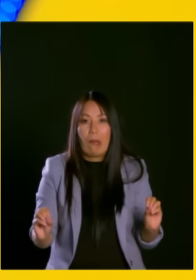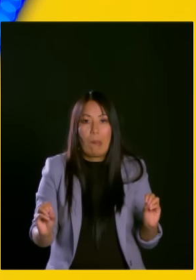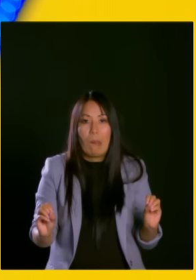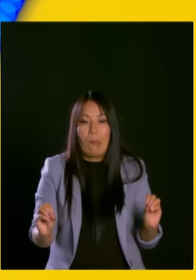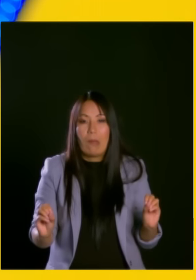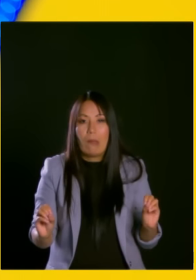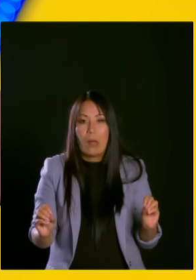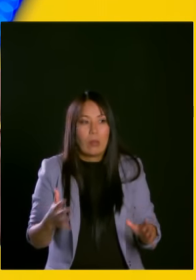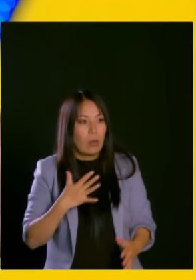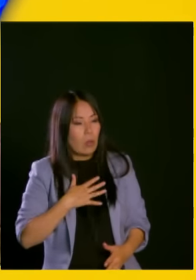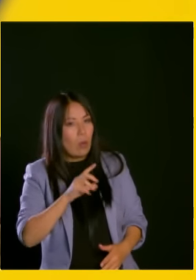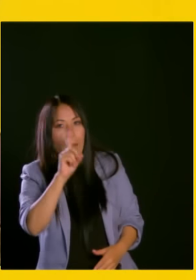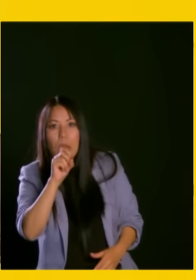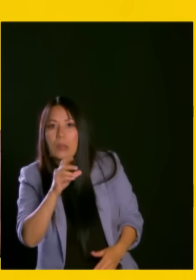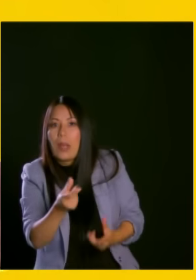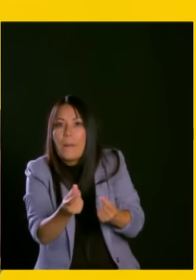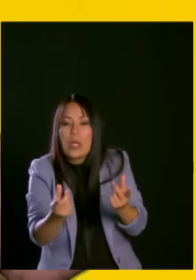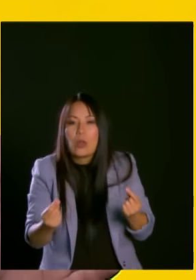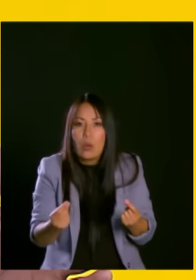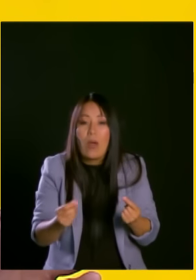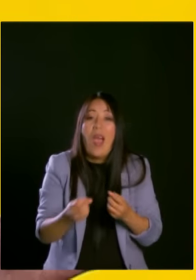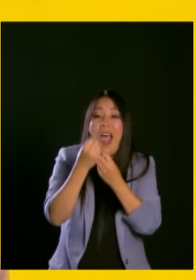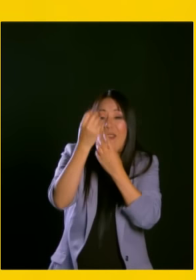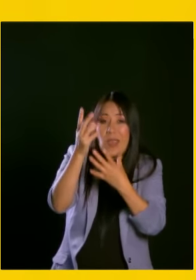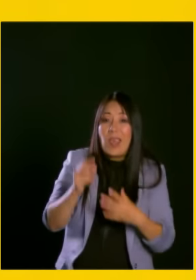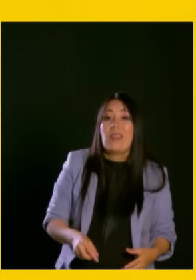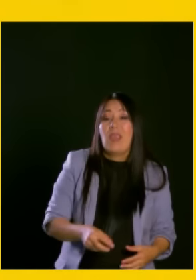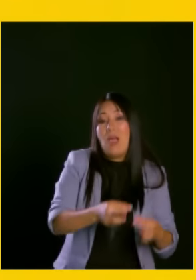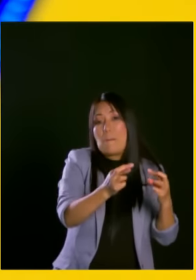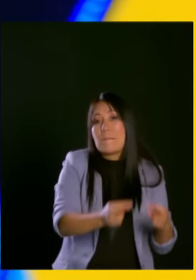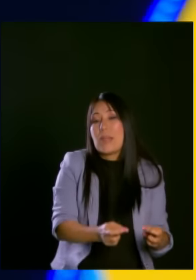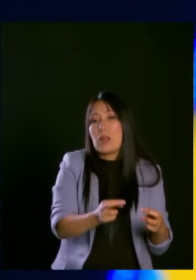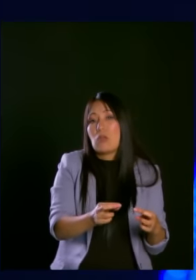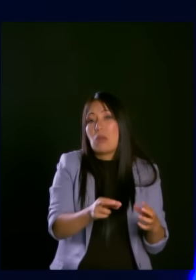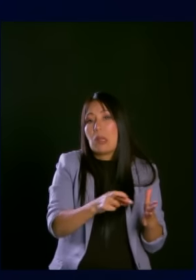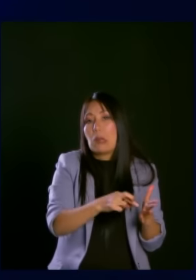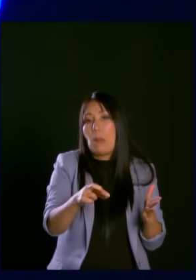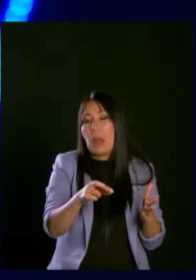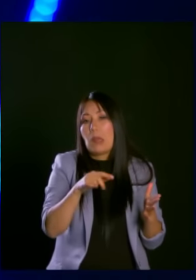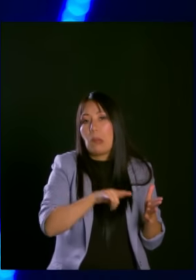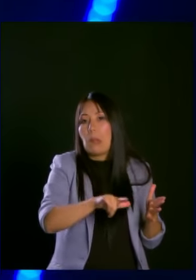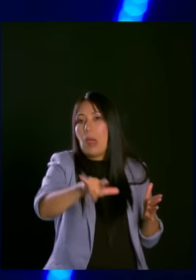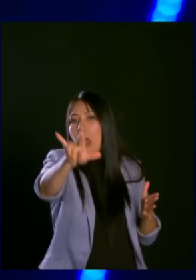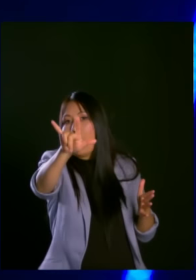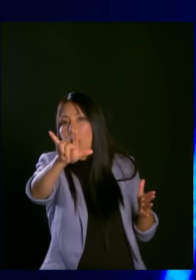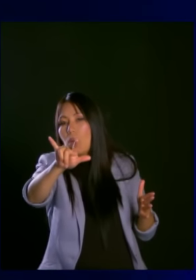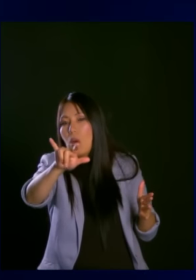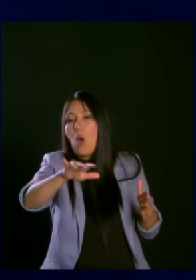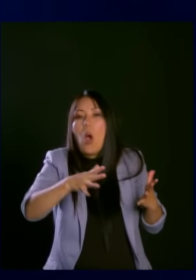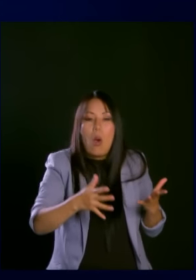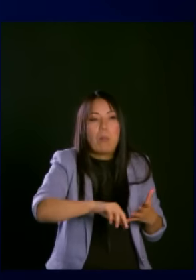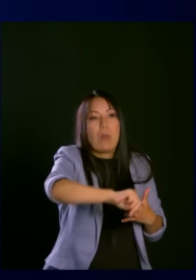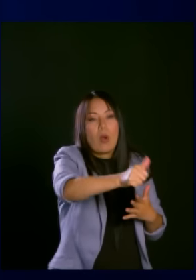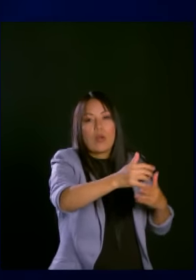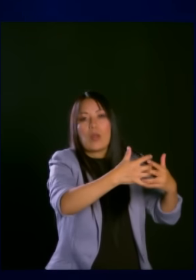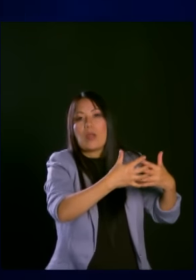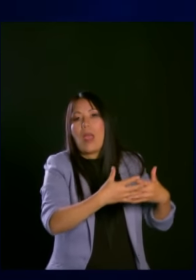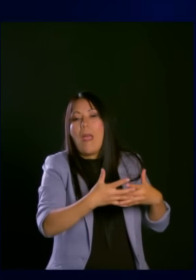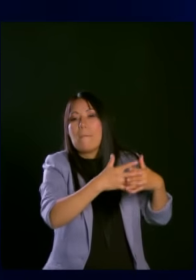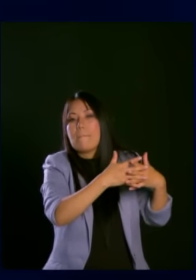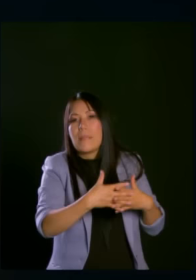¿Y qué pasó? Algunos se fueron del país, otros encontraron algún otro trabajo o emprendieron algo que